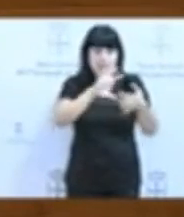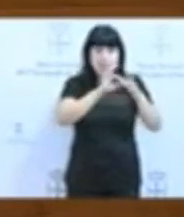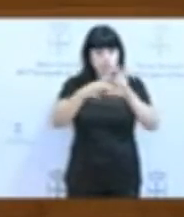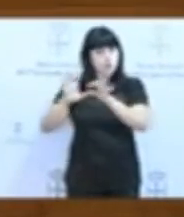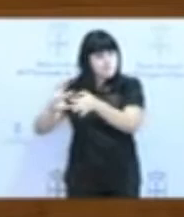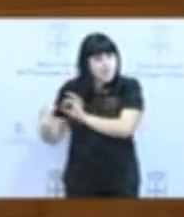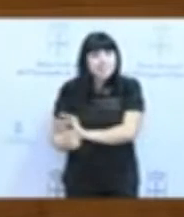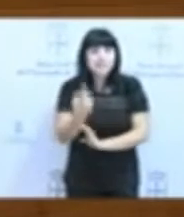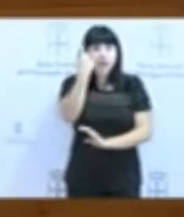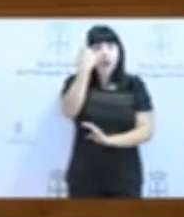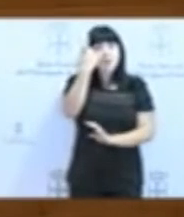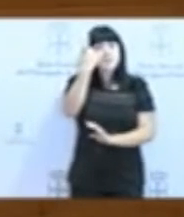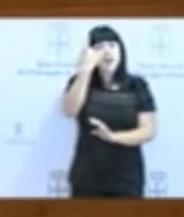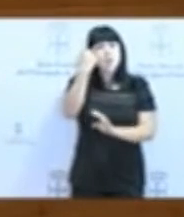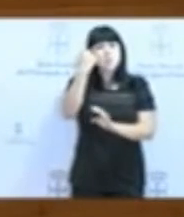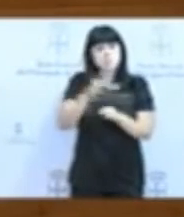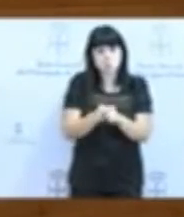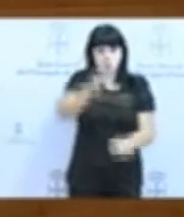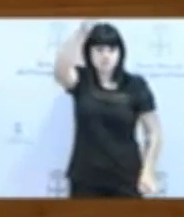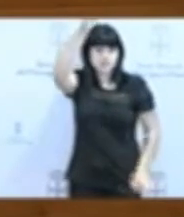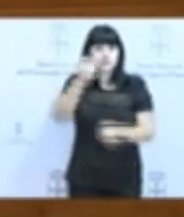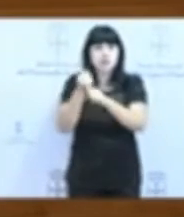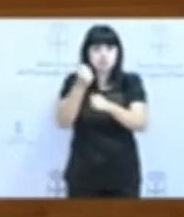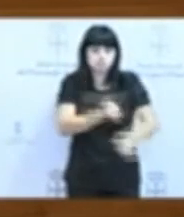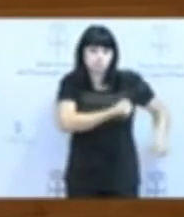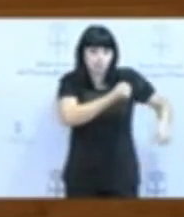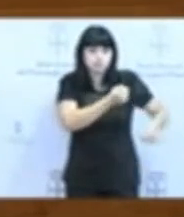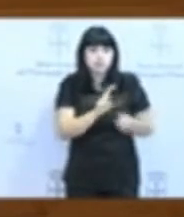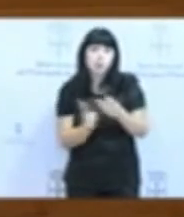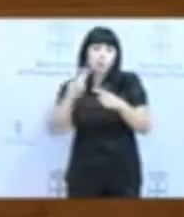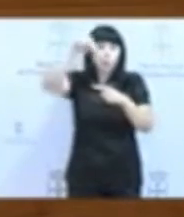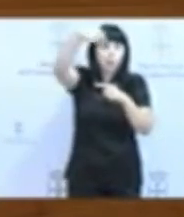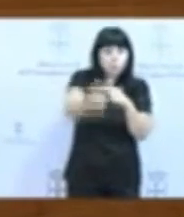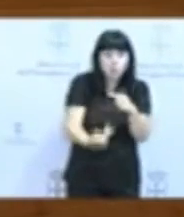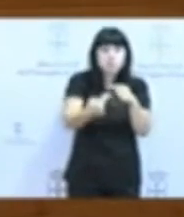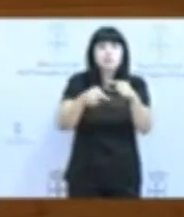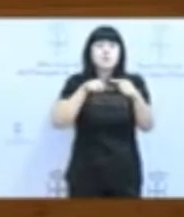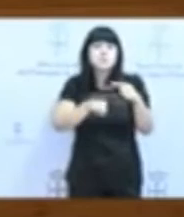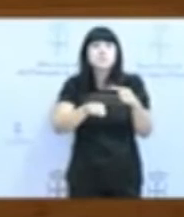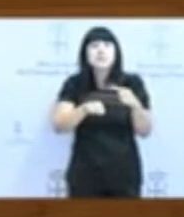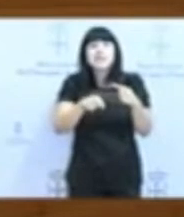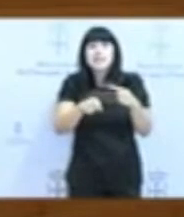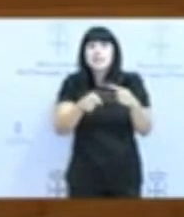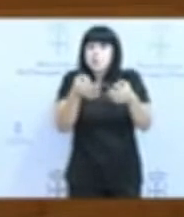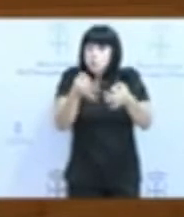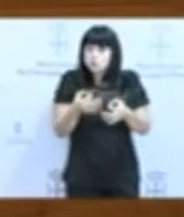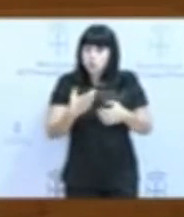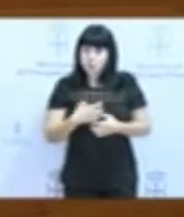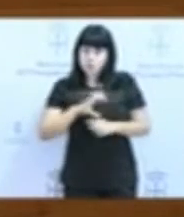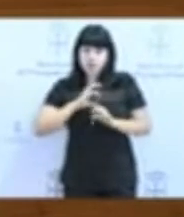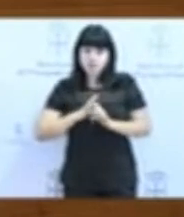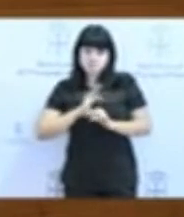un saltador de pértiga, medalla de oro, Vladislav Kozayevsky, cuando recibió la medalla le hizo un corte de